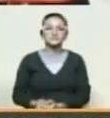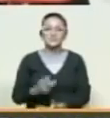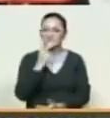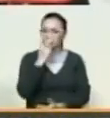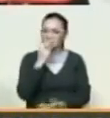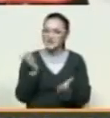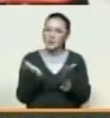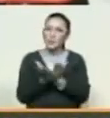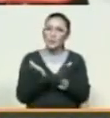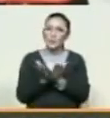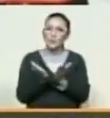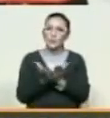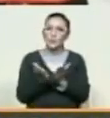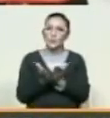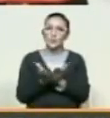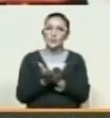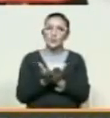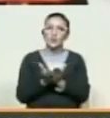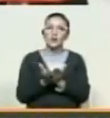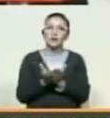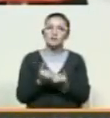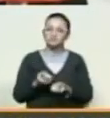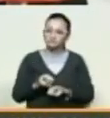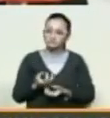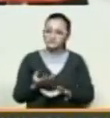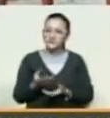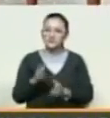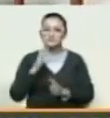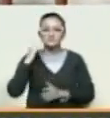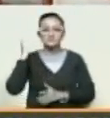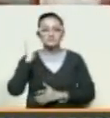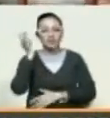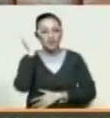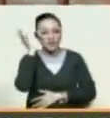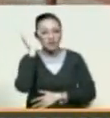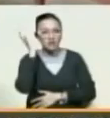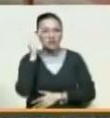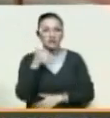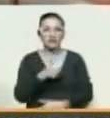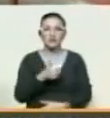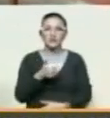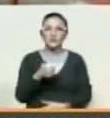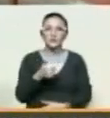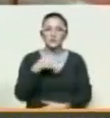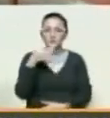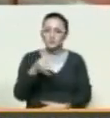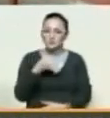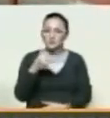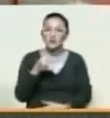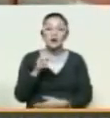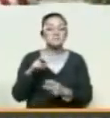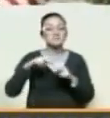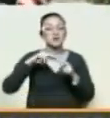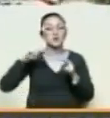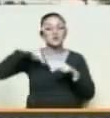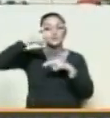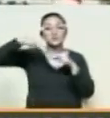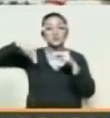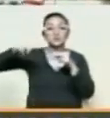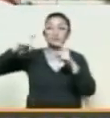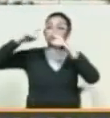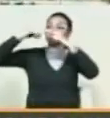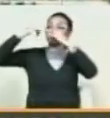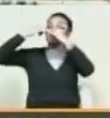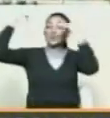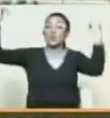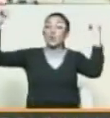escolares pueden pasar, se le da su respectiva charla y pueden observar, incluso lanzarse de los toboganes y de la tirolina, que es un